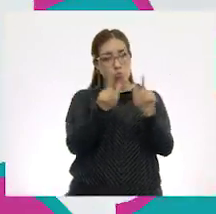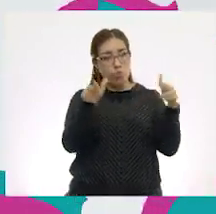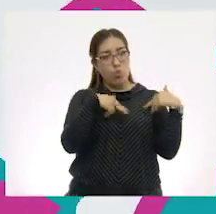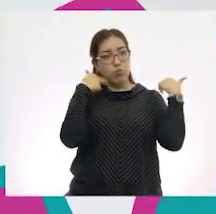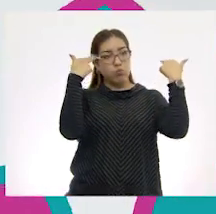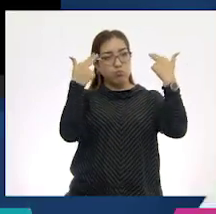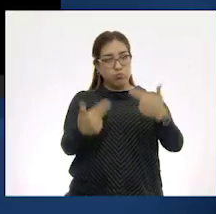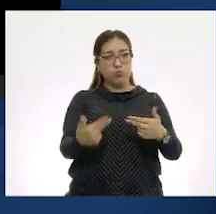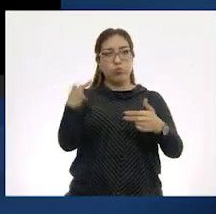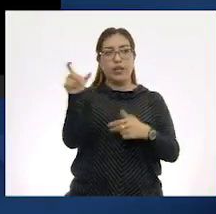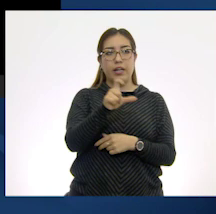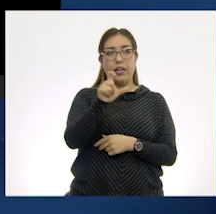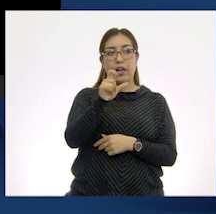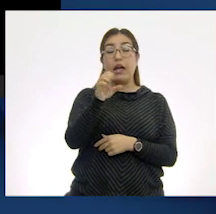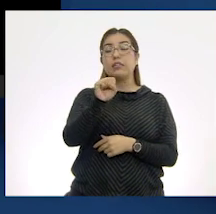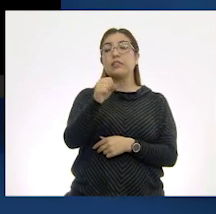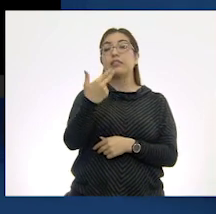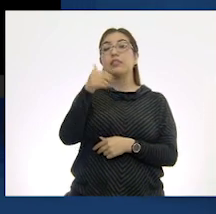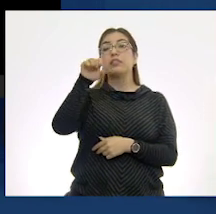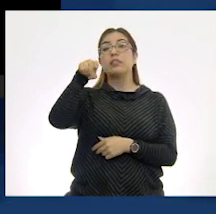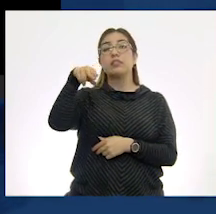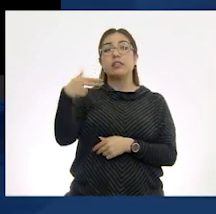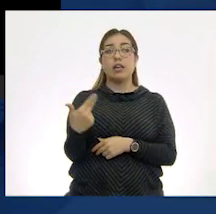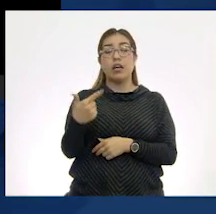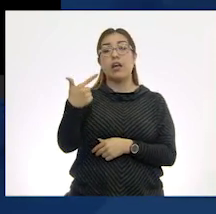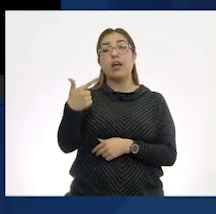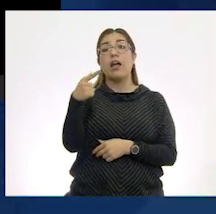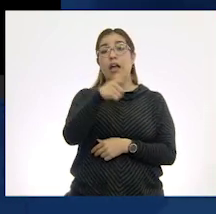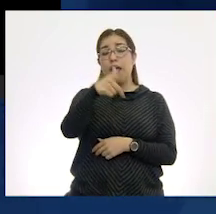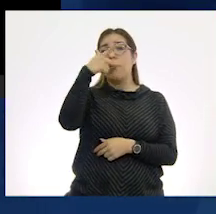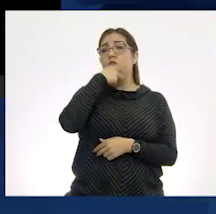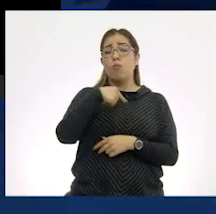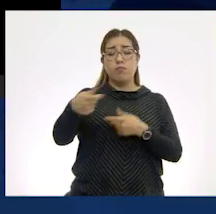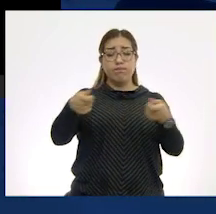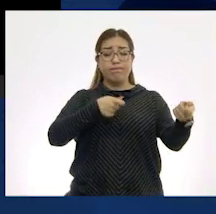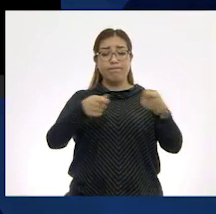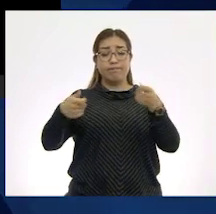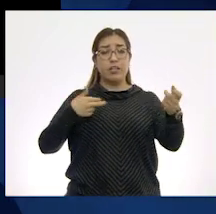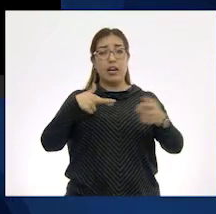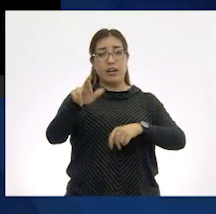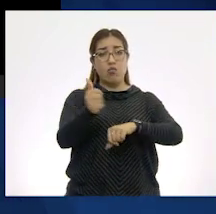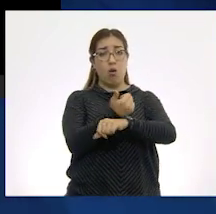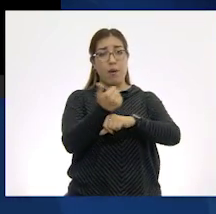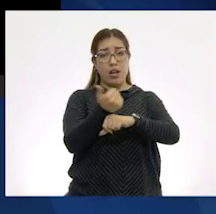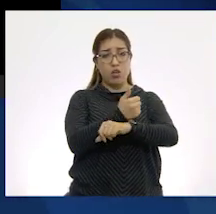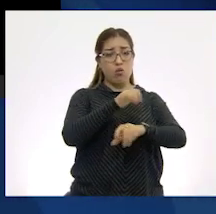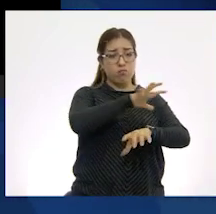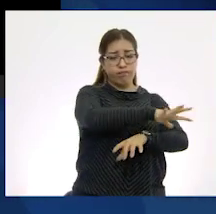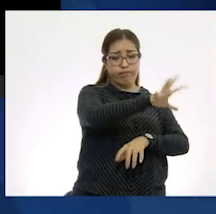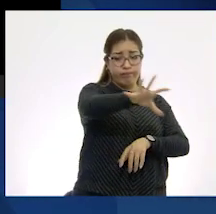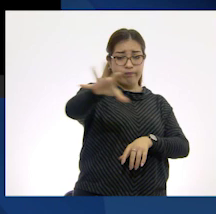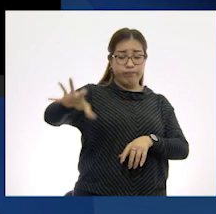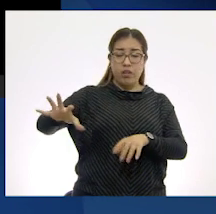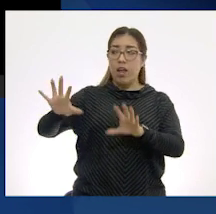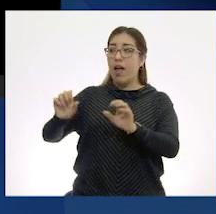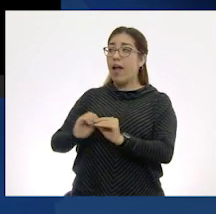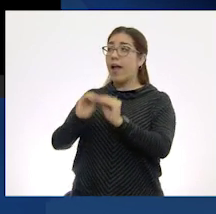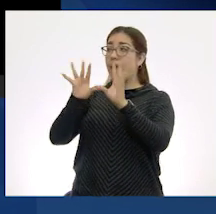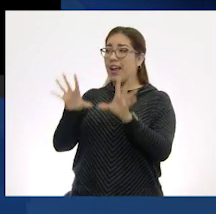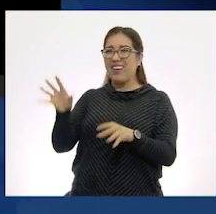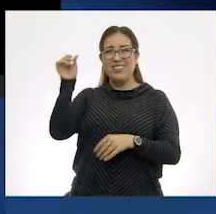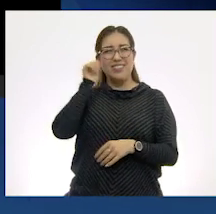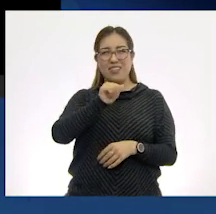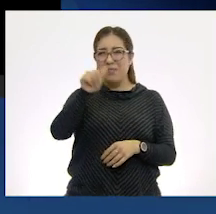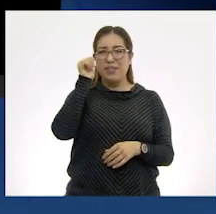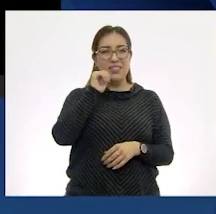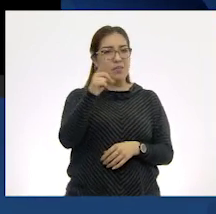Shang, que dominó gran parte de la cuenca del río Amarillo y varias provincias de China. Claro, siempre hay un río